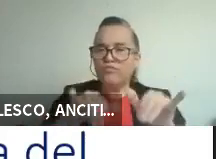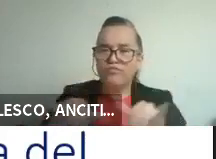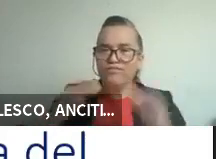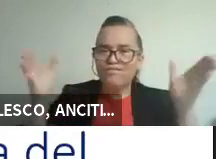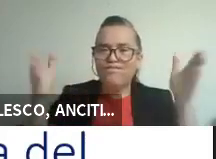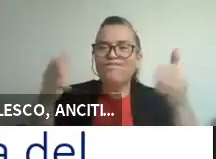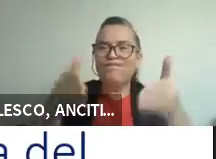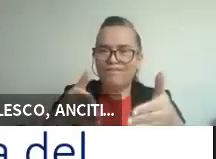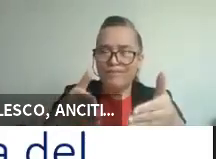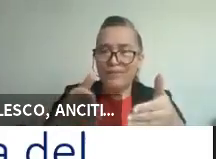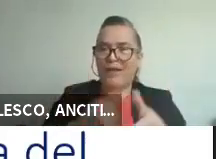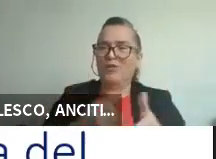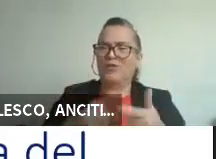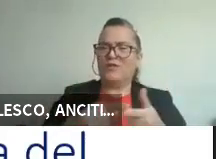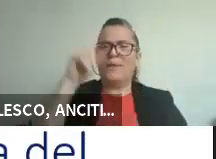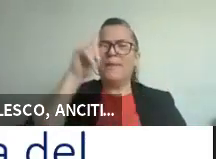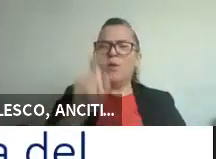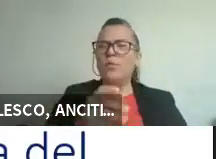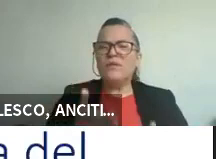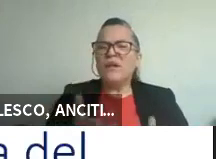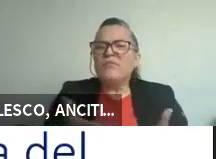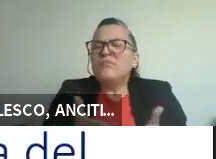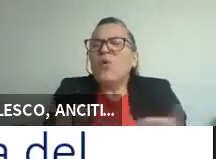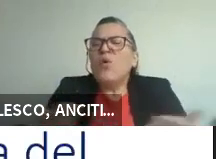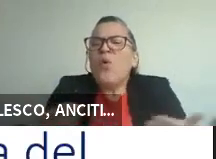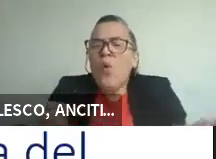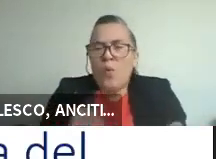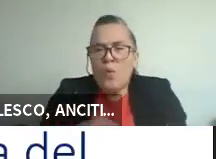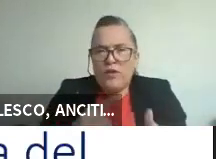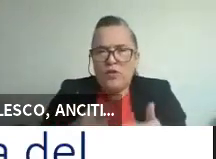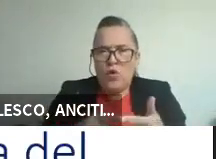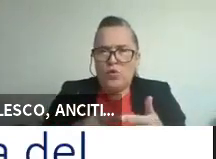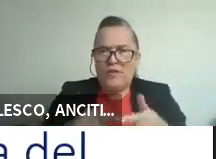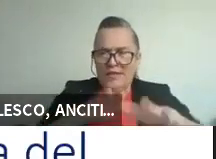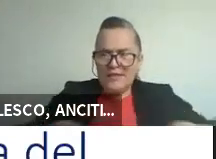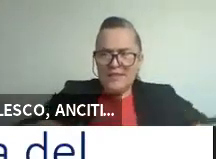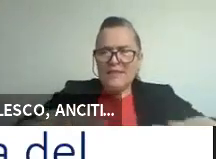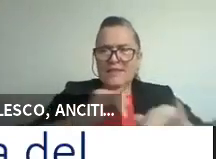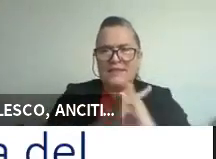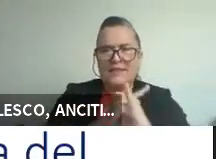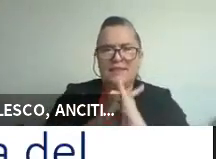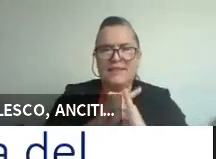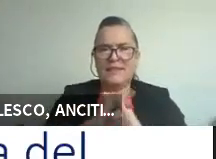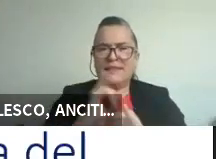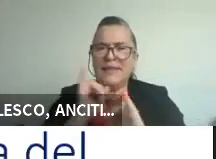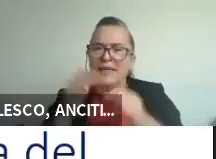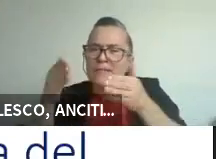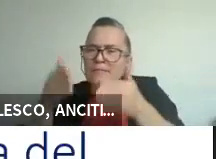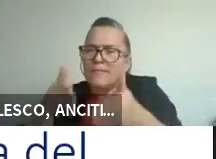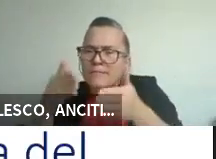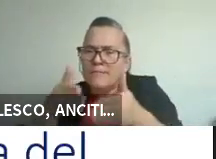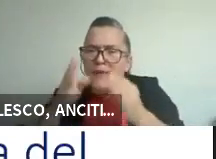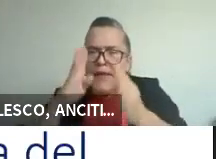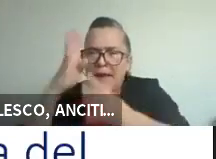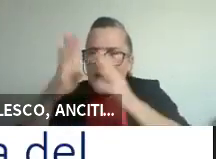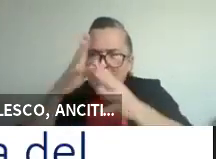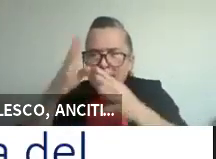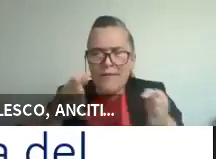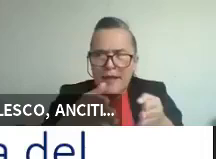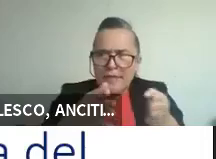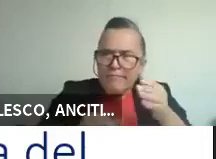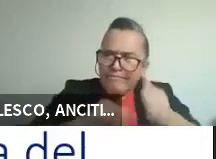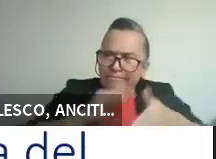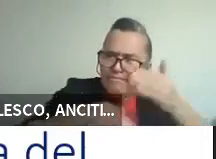es cómo generar entornos institucionales universitarios en los que primen la creatividad el crecimiento académico